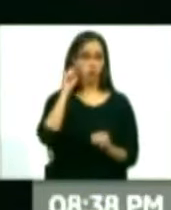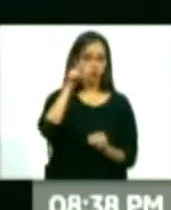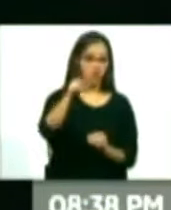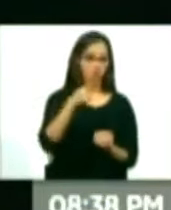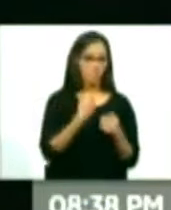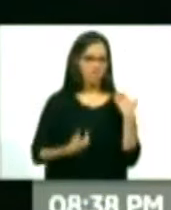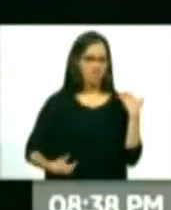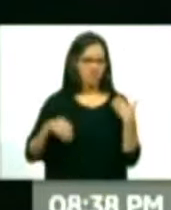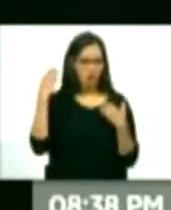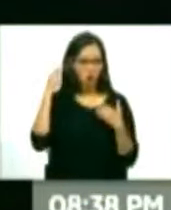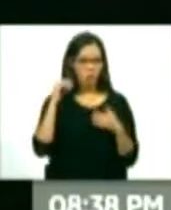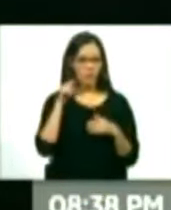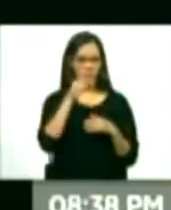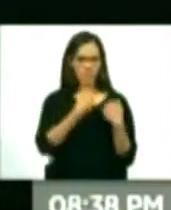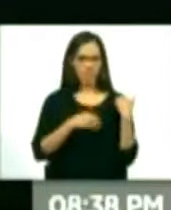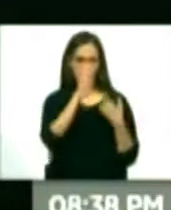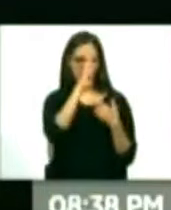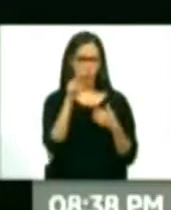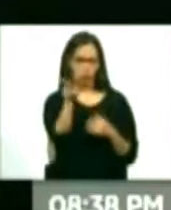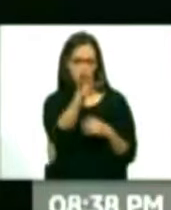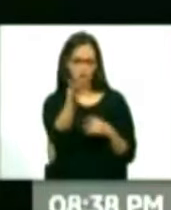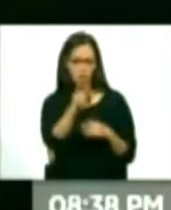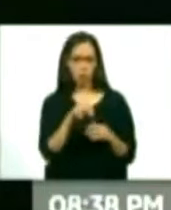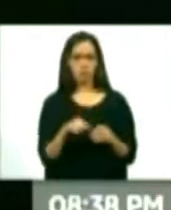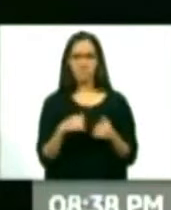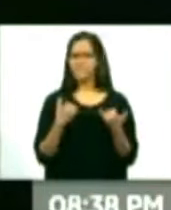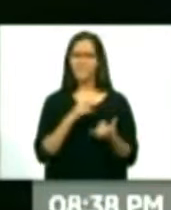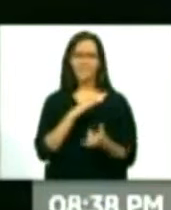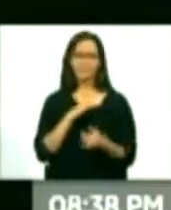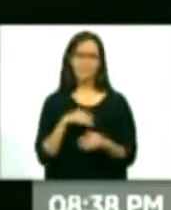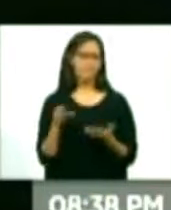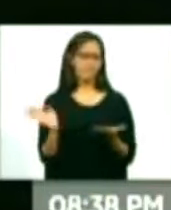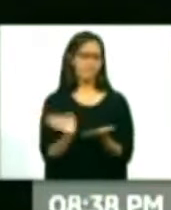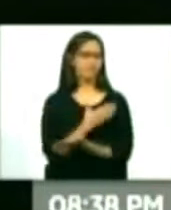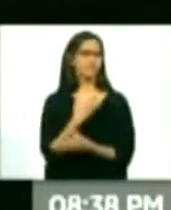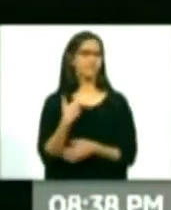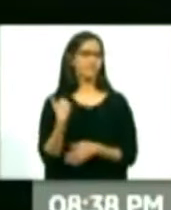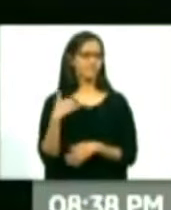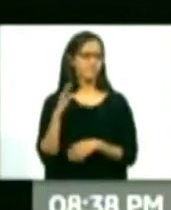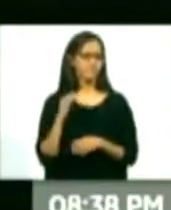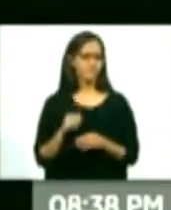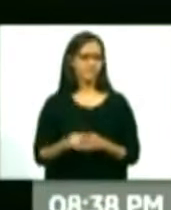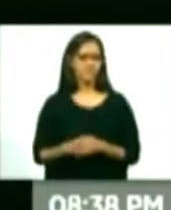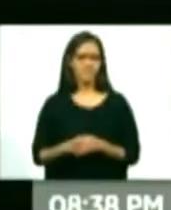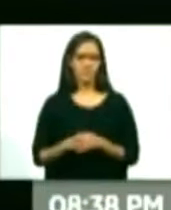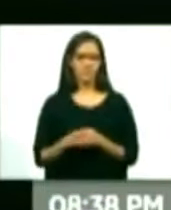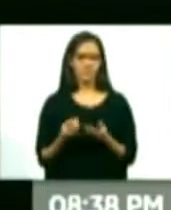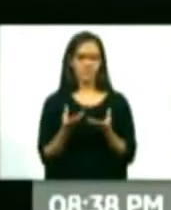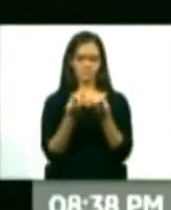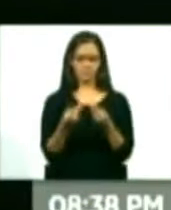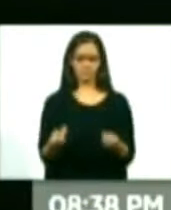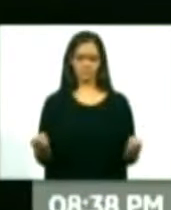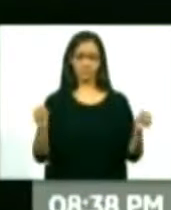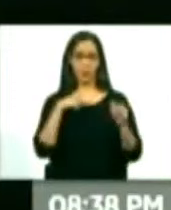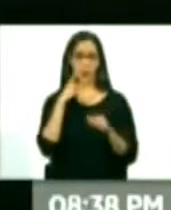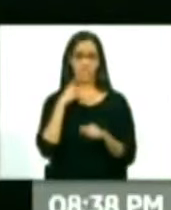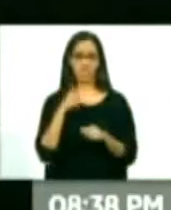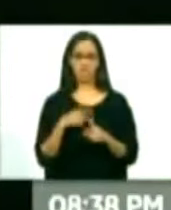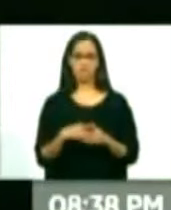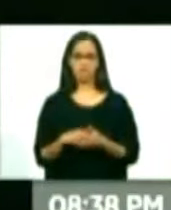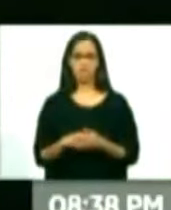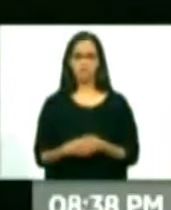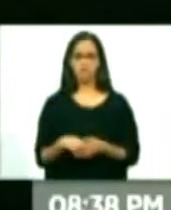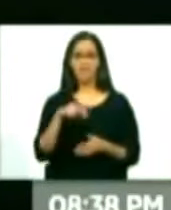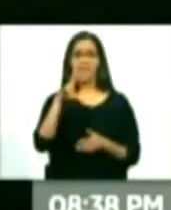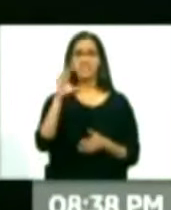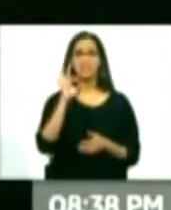Bolsonaro. Con ustedes dos. Ya Piñera está caído, Piñera. Un desecho de la política. El